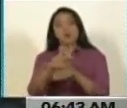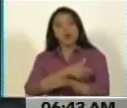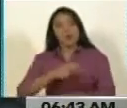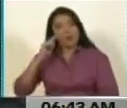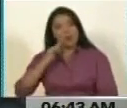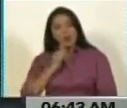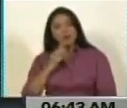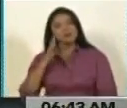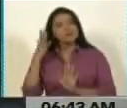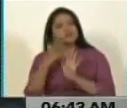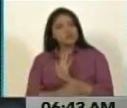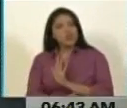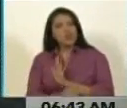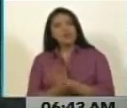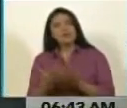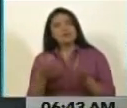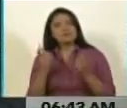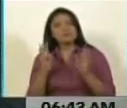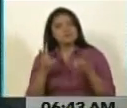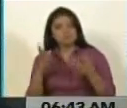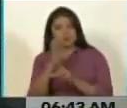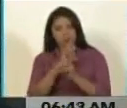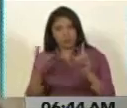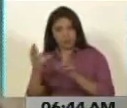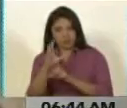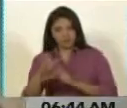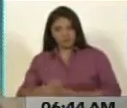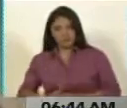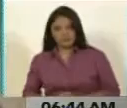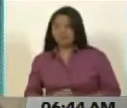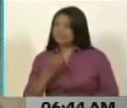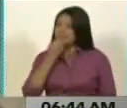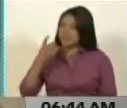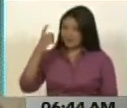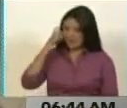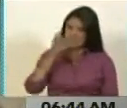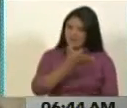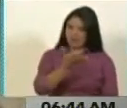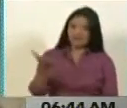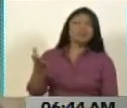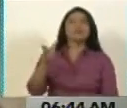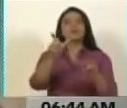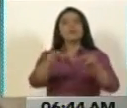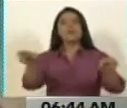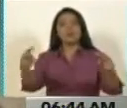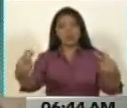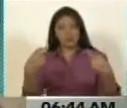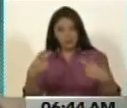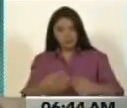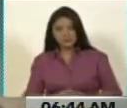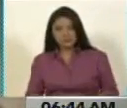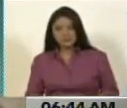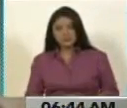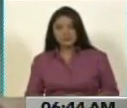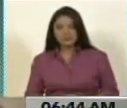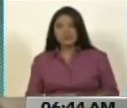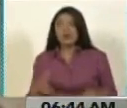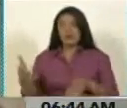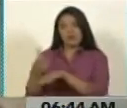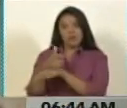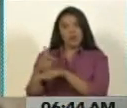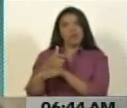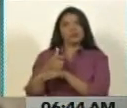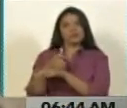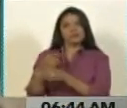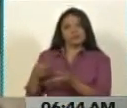en torno a la cultura. Buenos días para ti, para todos los que nos ven. Sobre todo porque esa inversión del gobierno bolivariano es